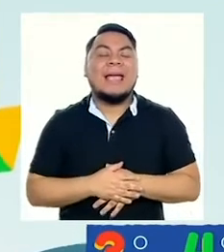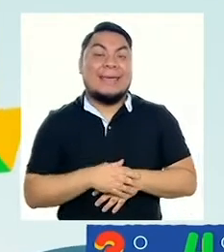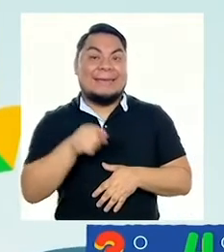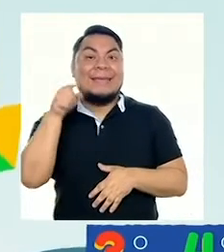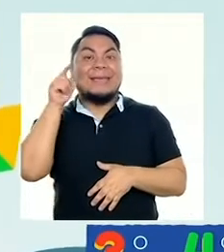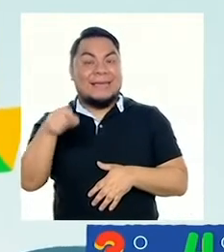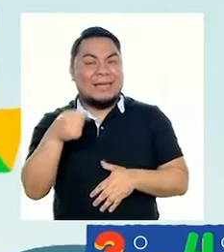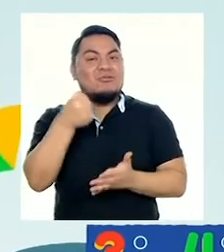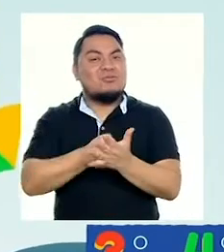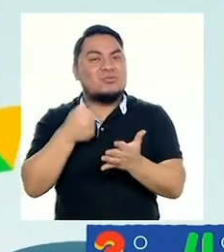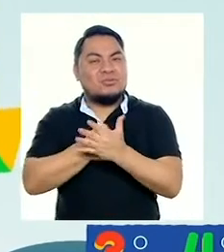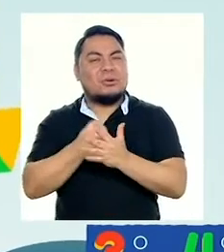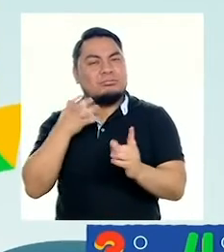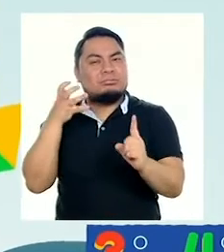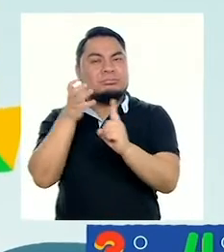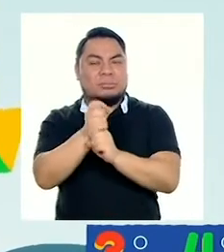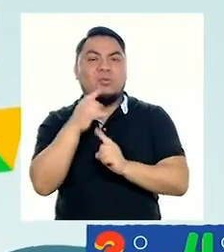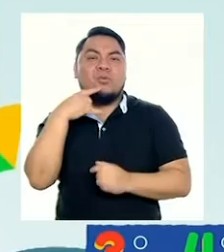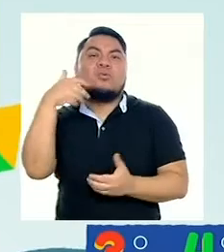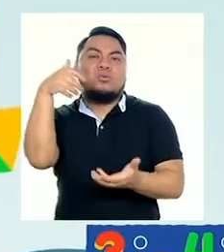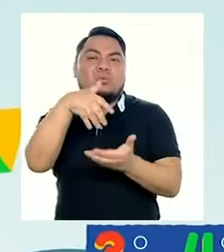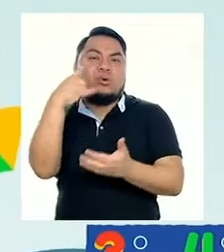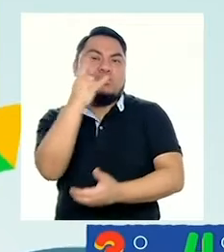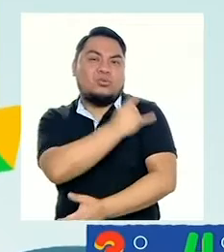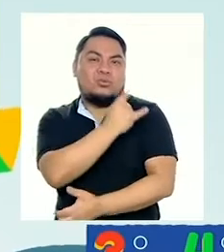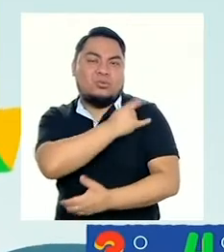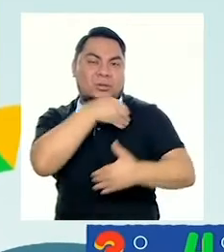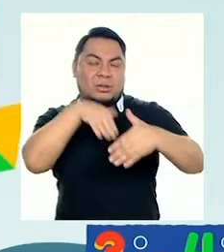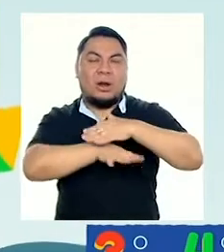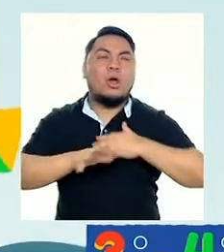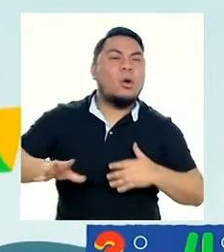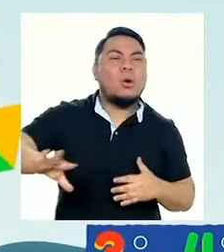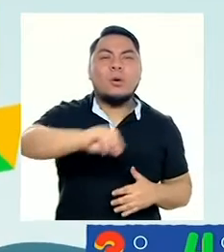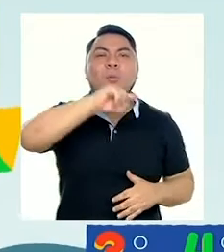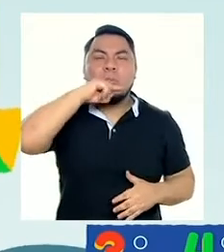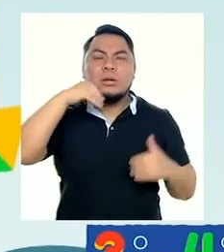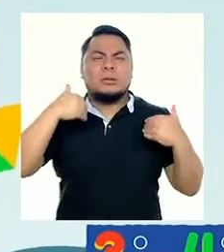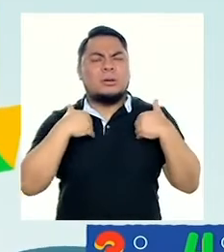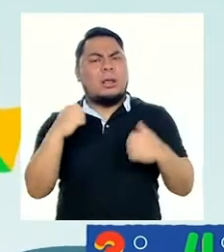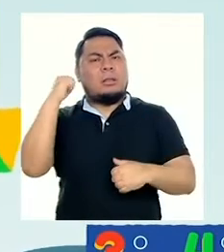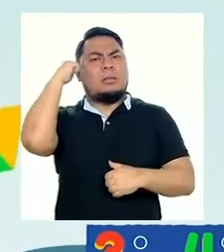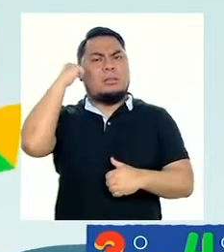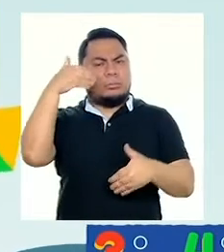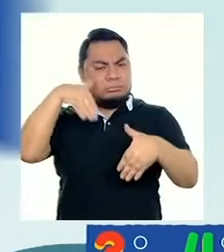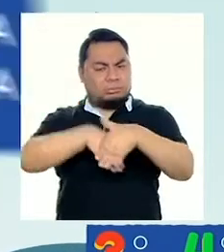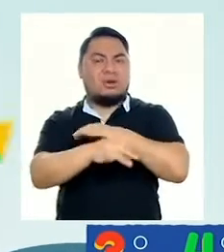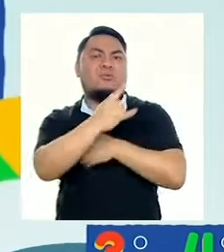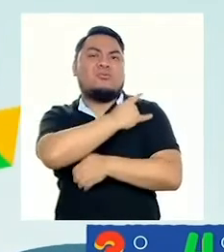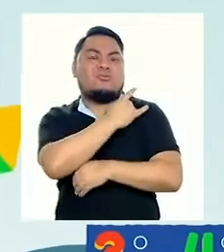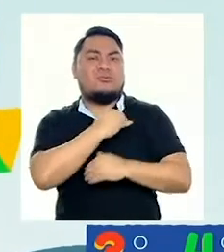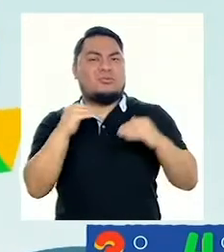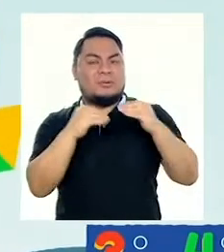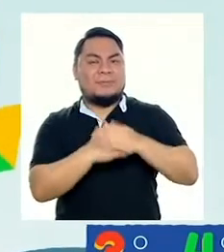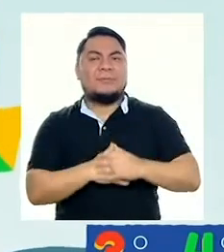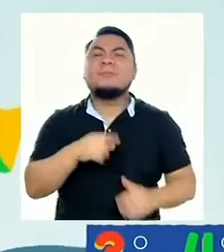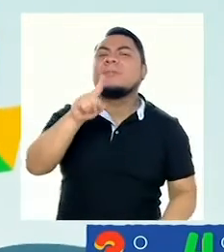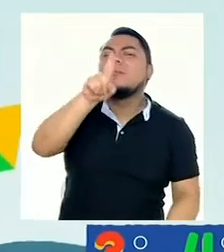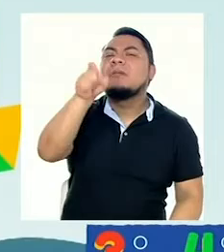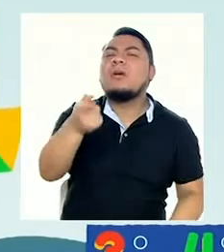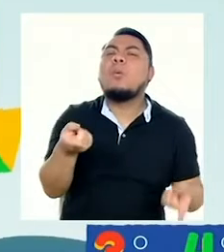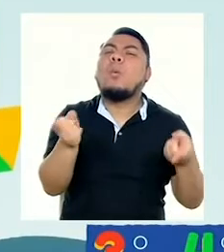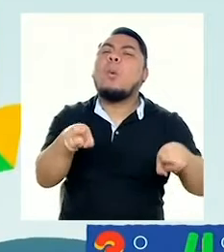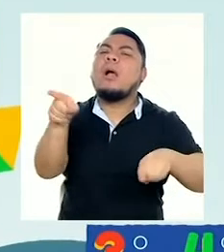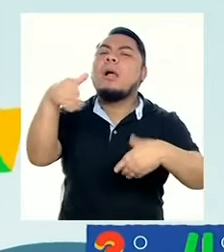luchó por tener una educación universitaria y que todas las mujeres tengan el derecho de hacerlo. cuando ingresó a